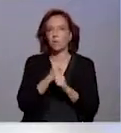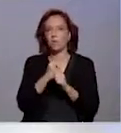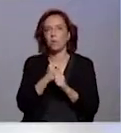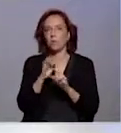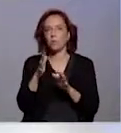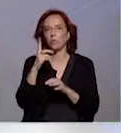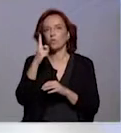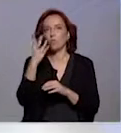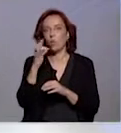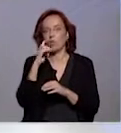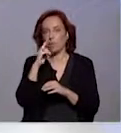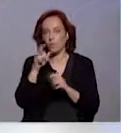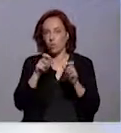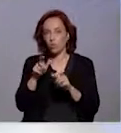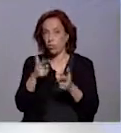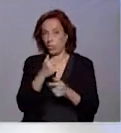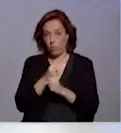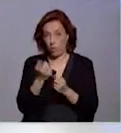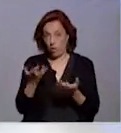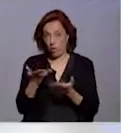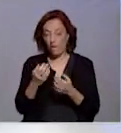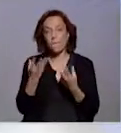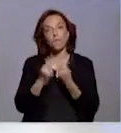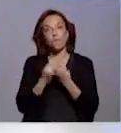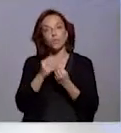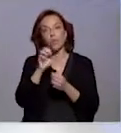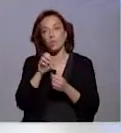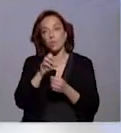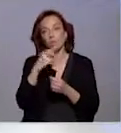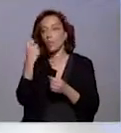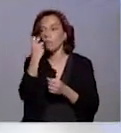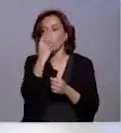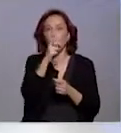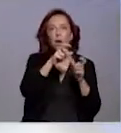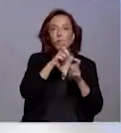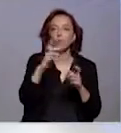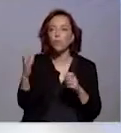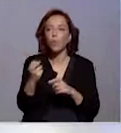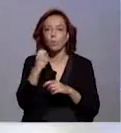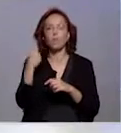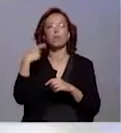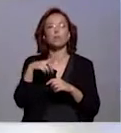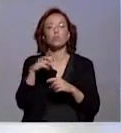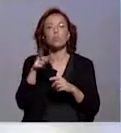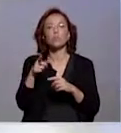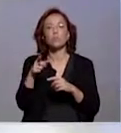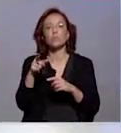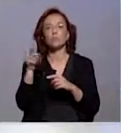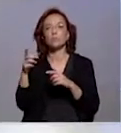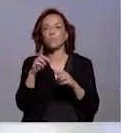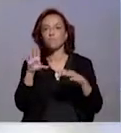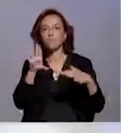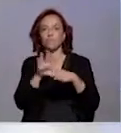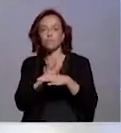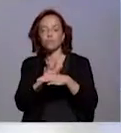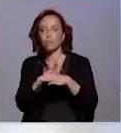140.000 personas sin trabajo y hay muchas empresas que buscan gente que no las encuentra entonces lo que sea es un descalce entre la oferta